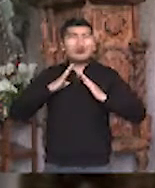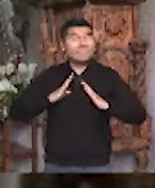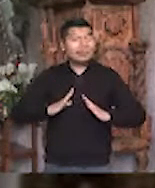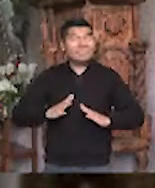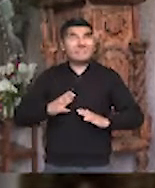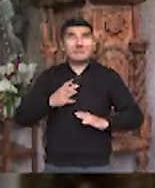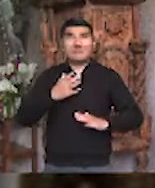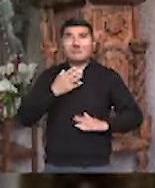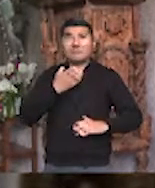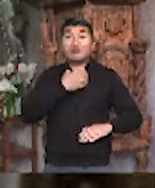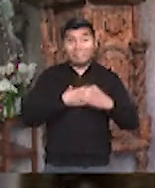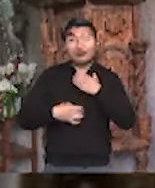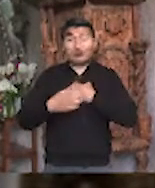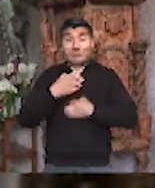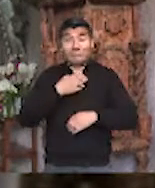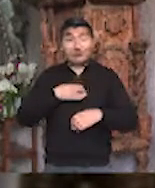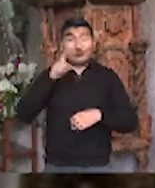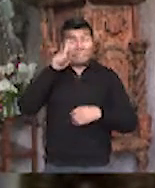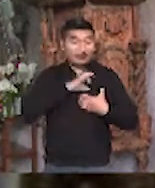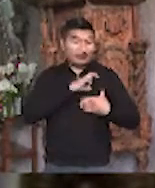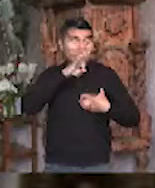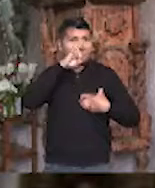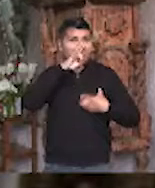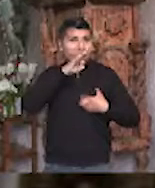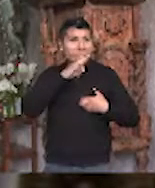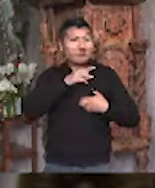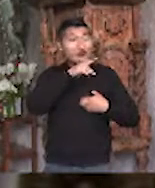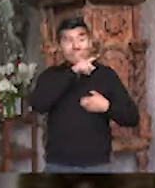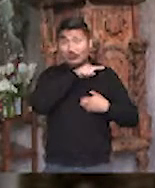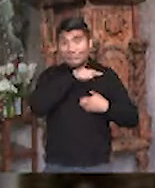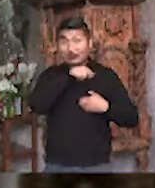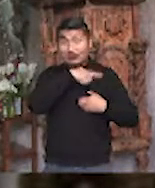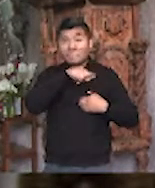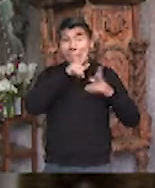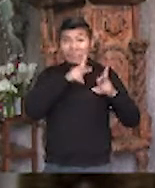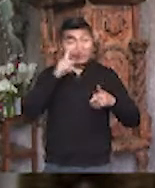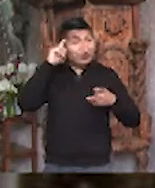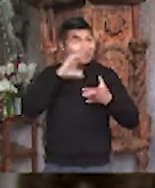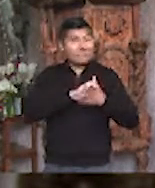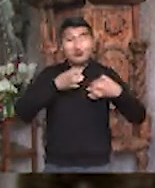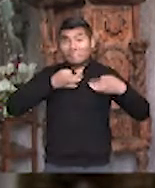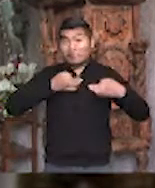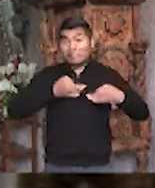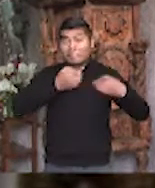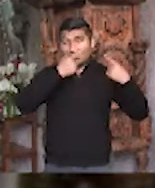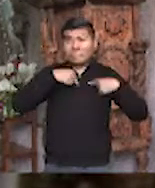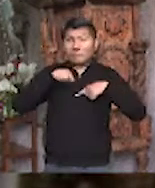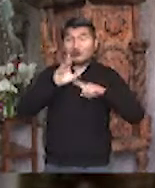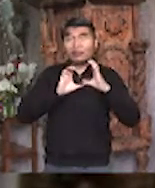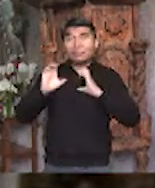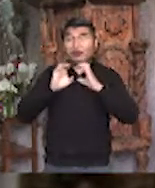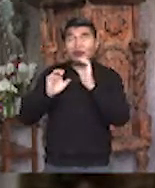por eso estos creyentes fueron a buscar a jesús